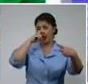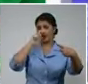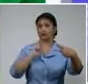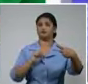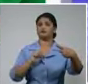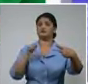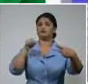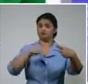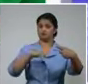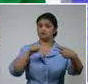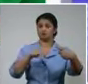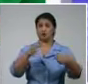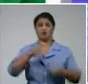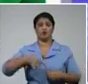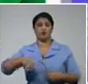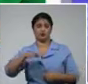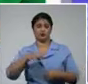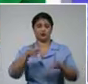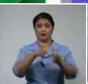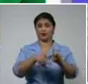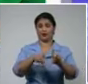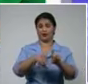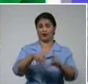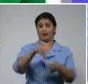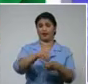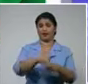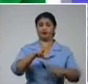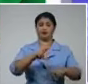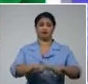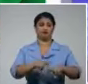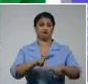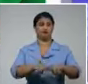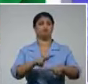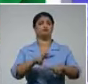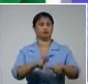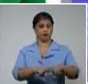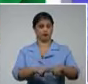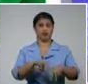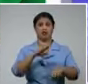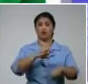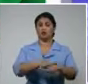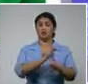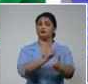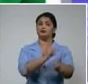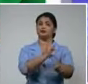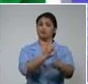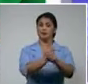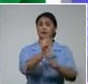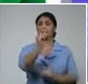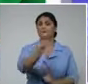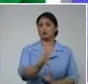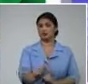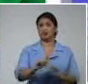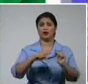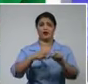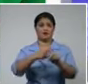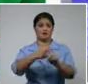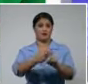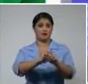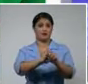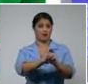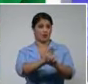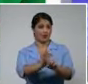del municipio Regla, en la provincia de La Habana, con antecedentes de contacto de un caso positivo ya